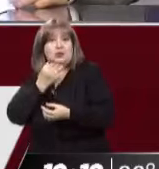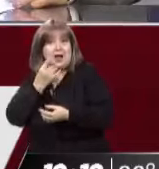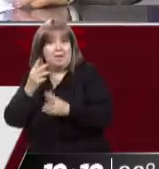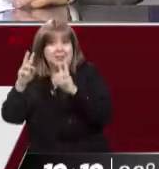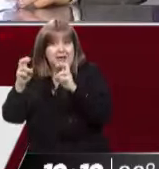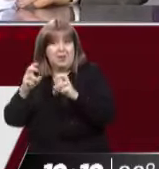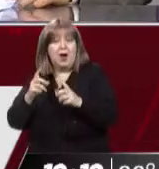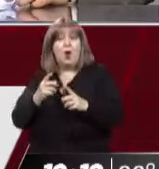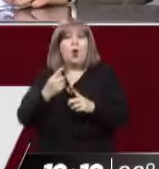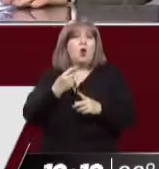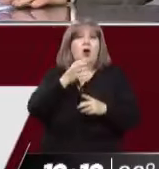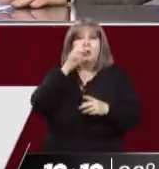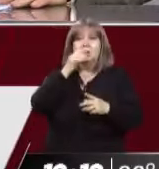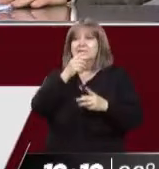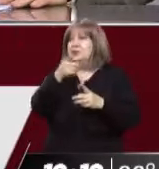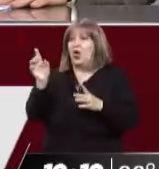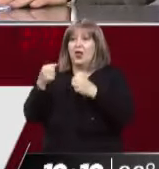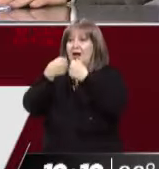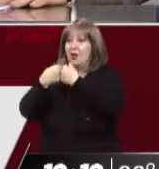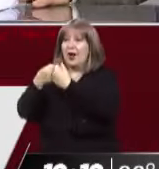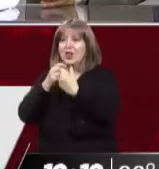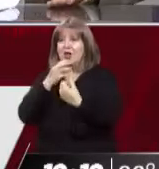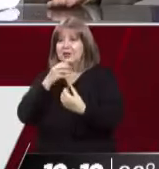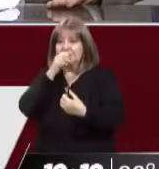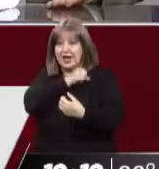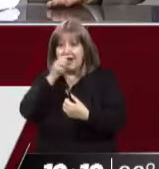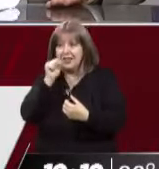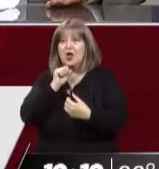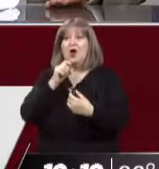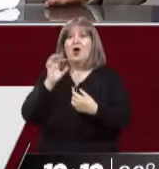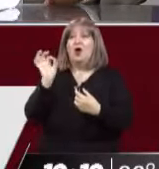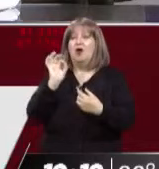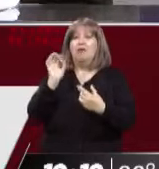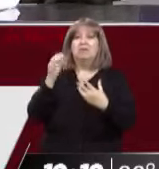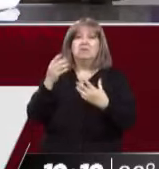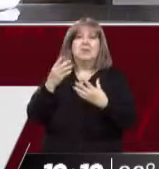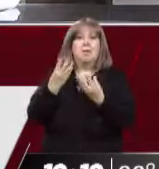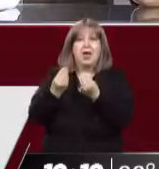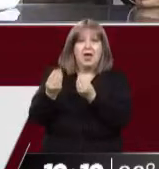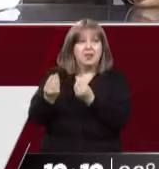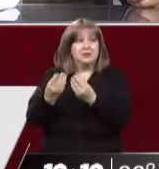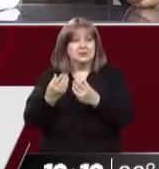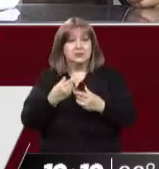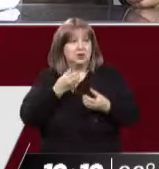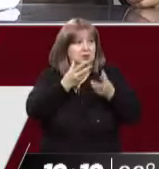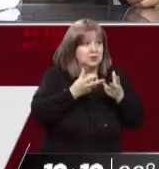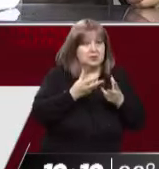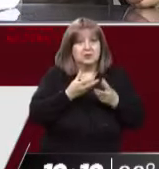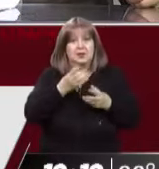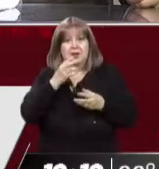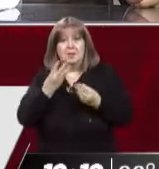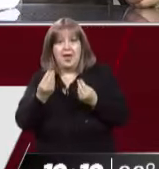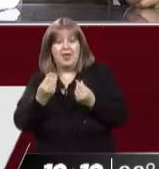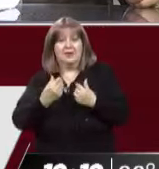decís, que hay un pacto y... O hay un pacto y además tienen mucho miedo de las represalias que puedan tomar quienes hicieron esto?